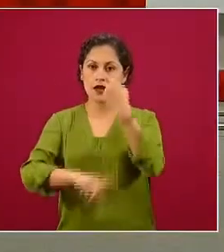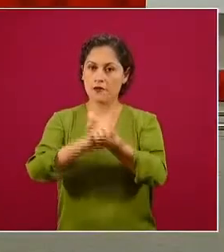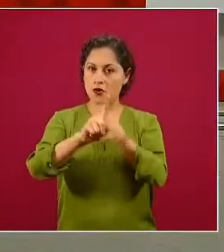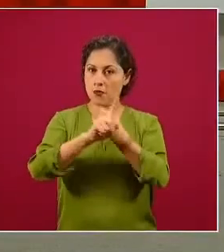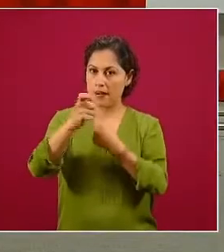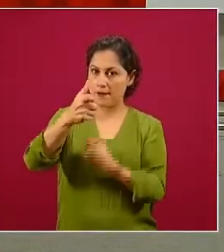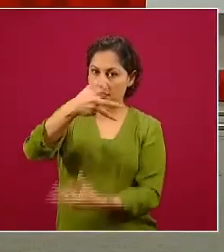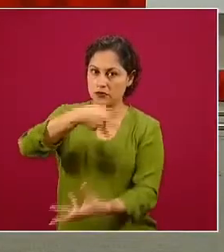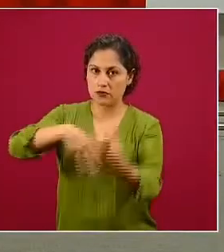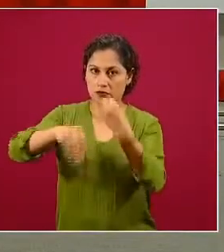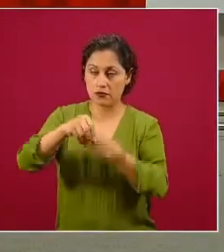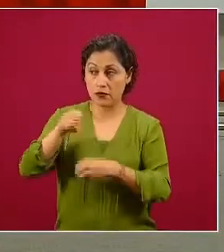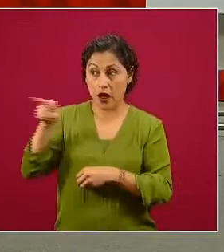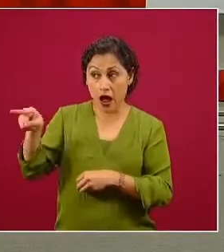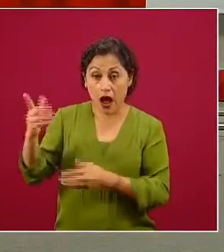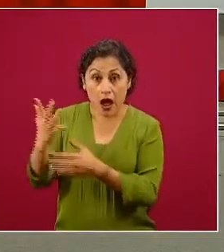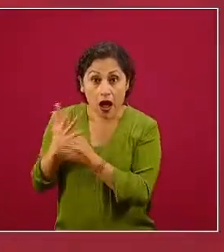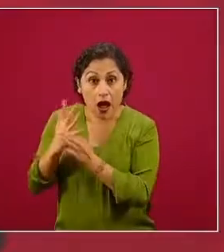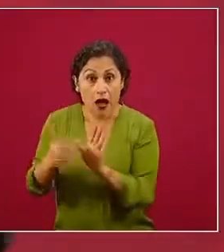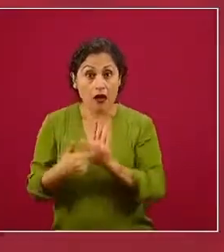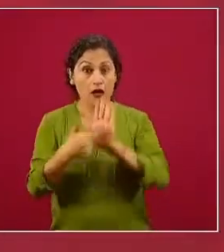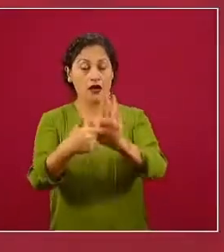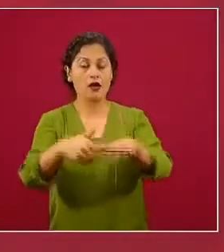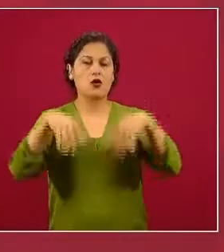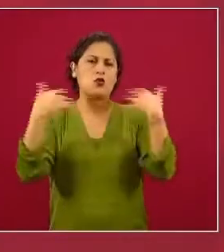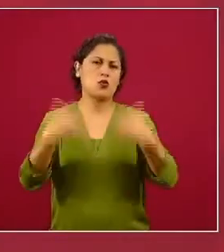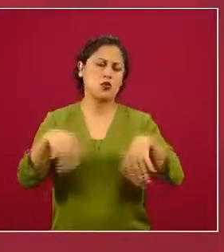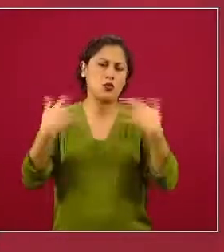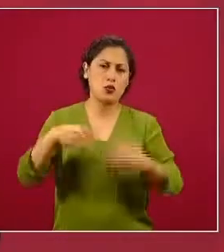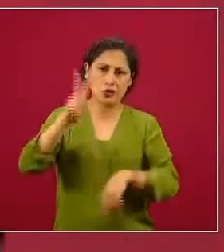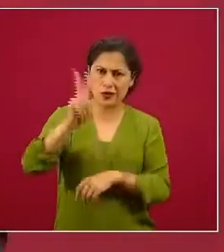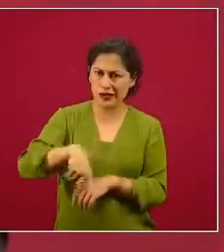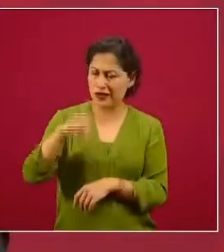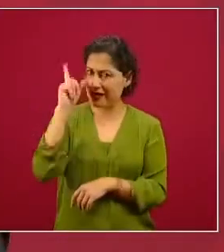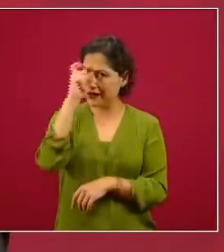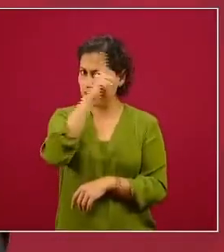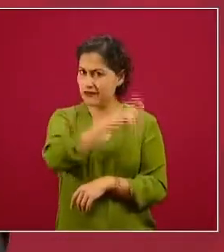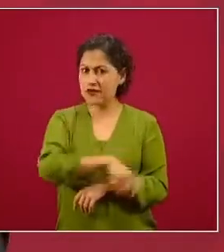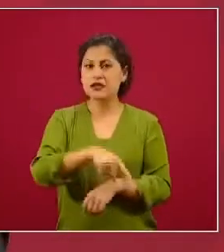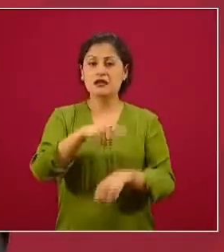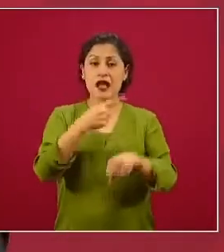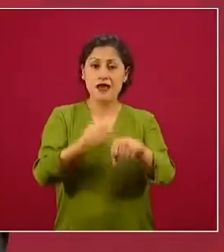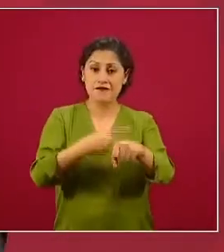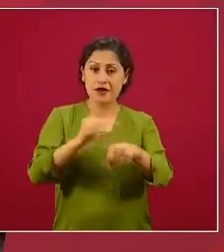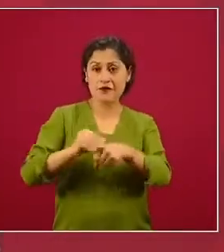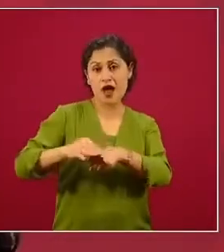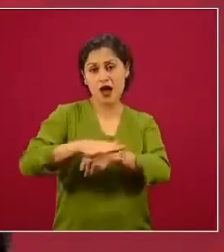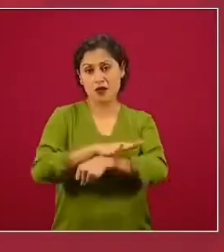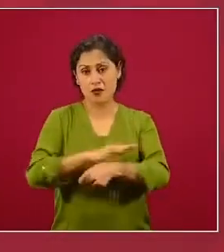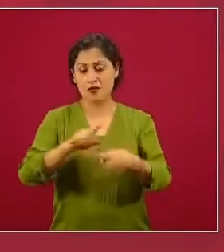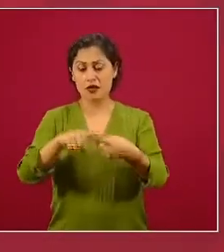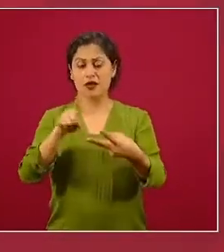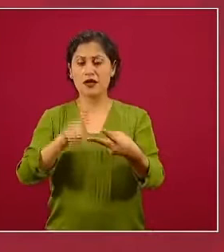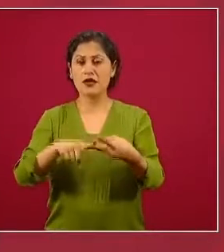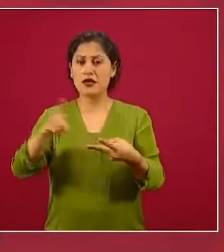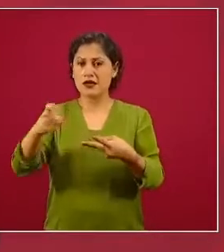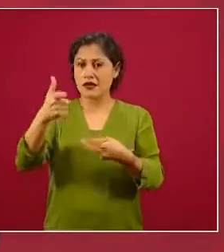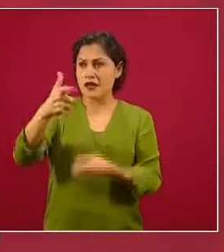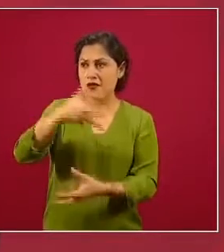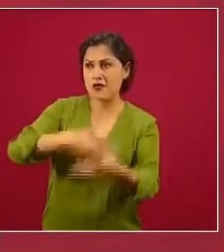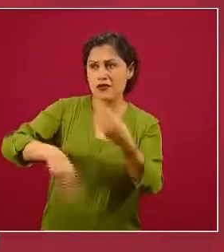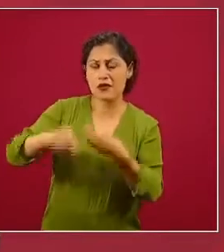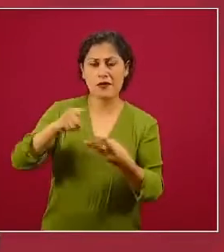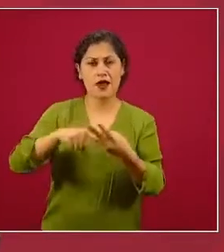es bestial. Estamos hablando de COVID, las consecuencias económicas, además de las consecuencias de salud. Es un escenario un